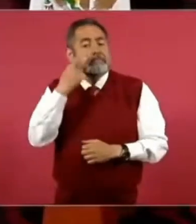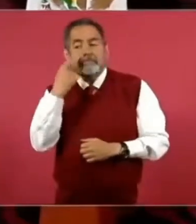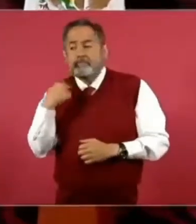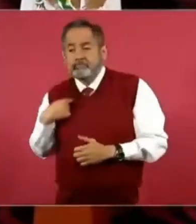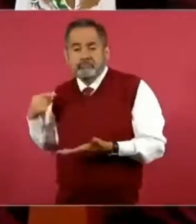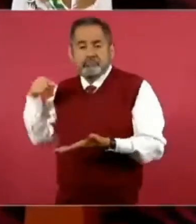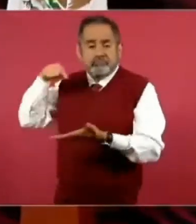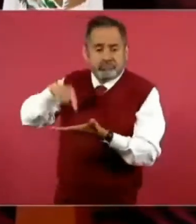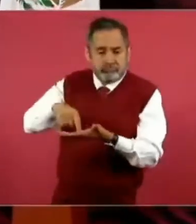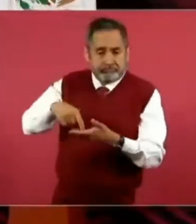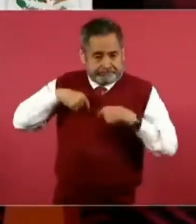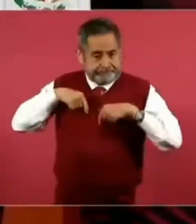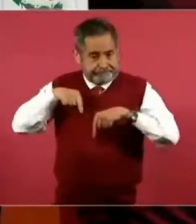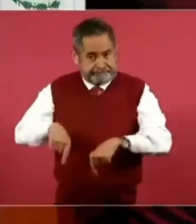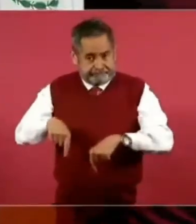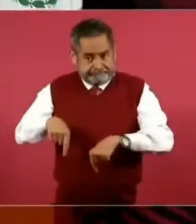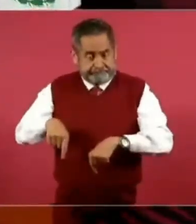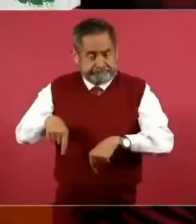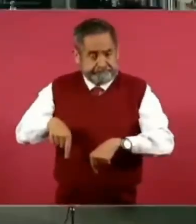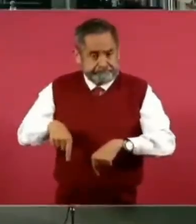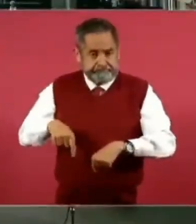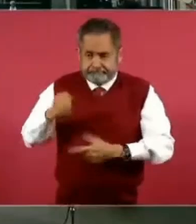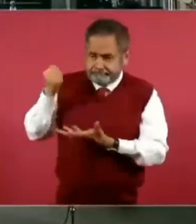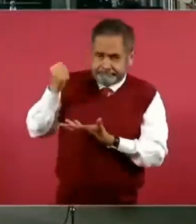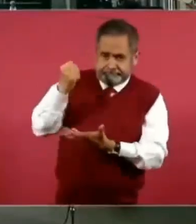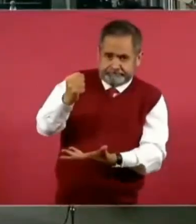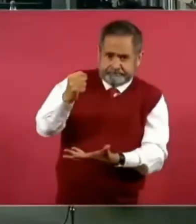el presupuesto